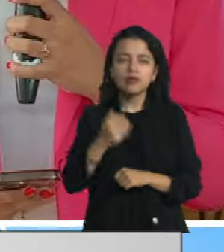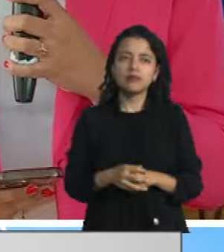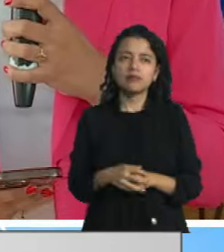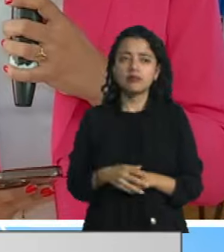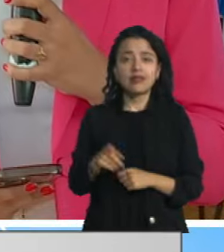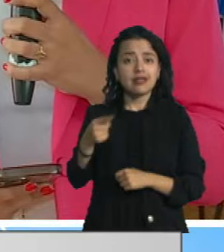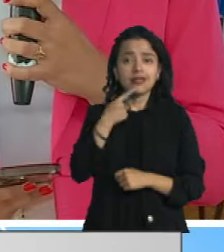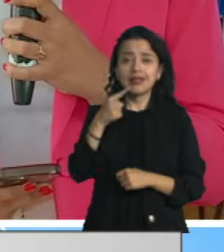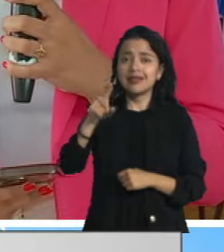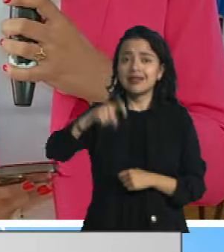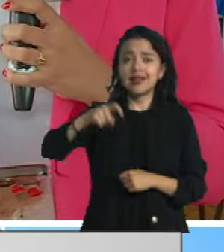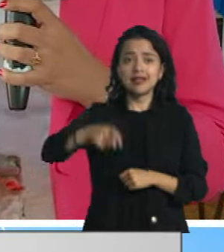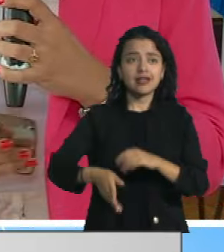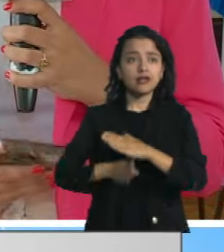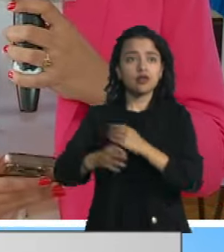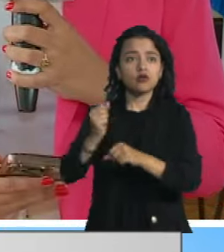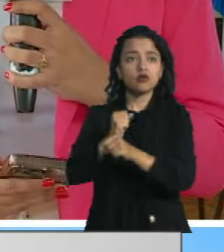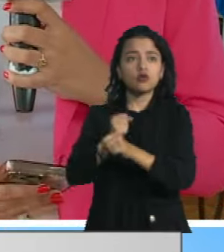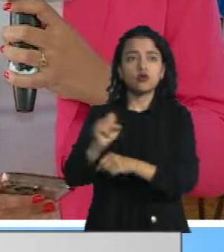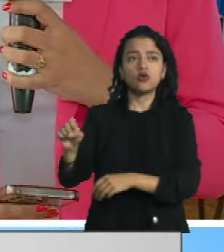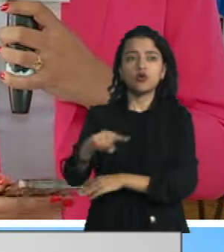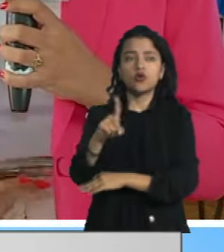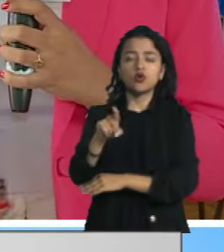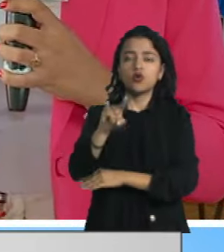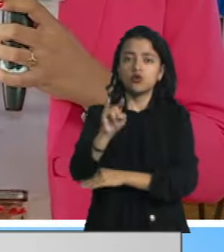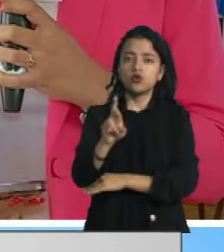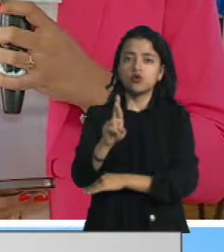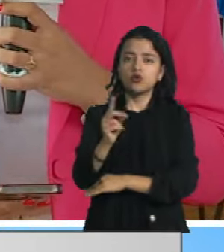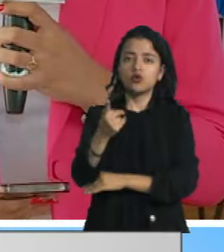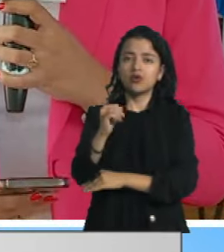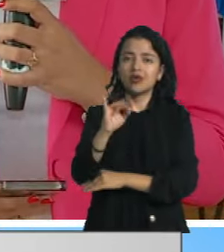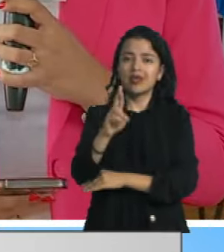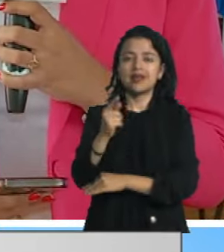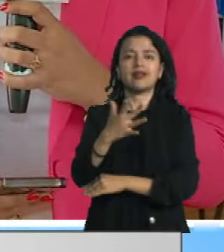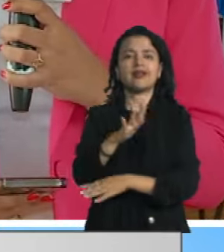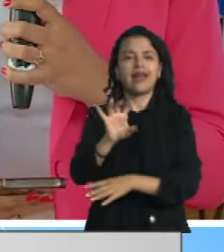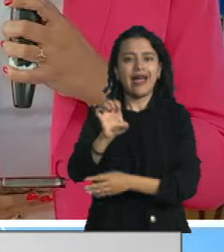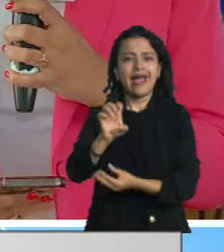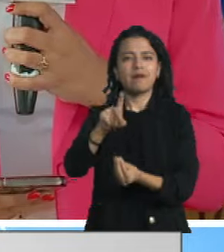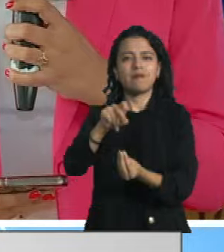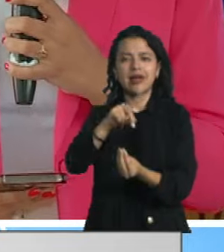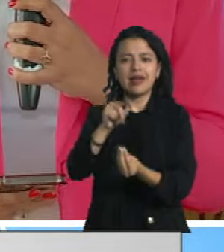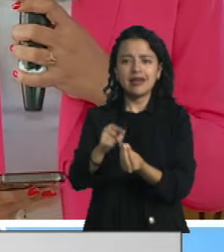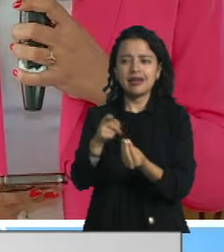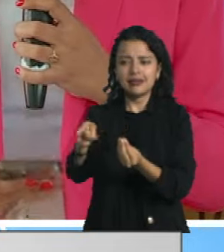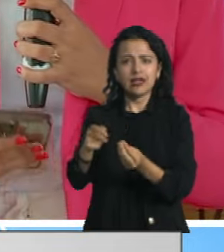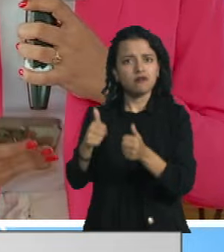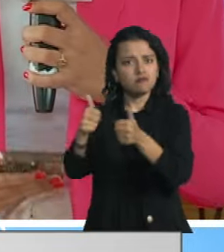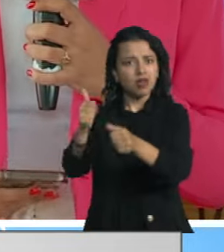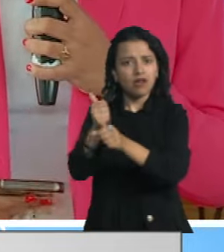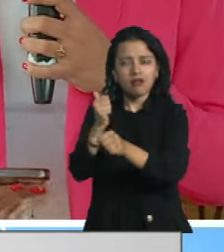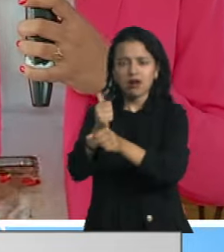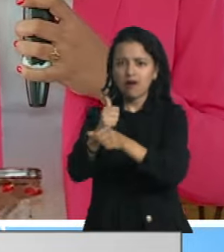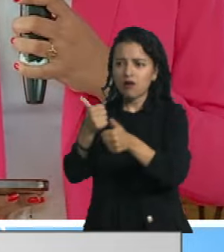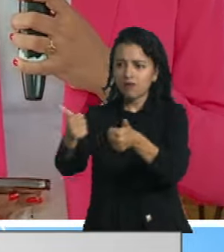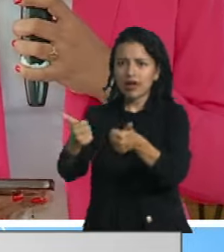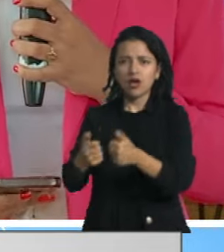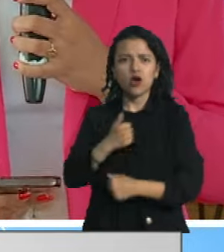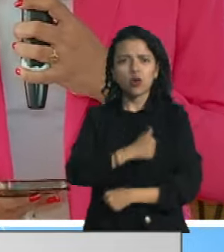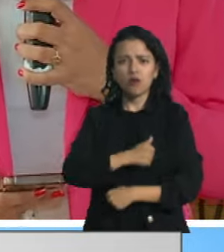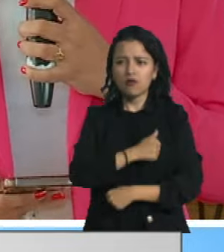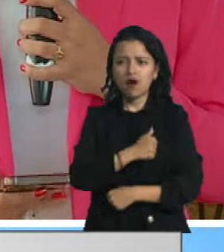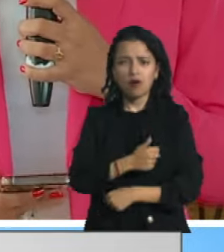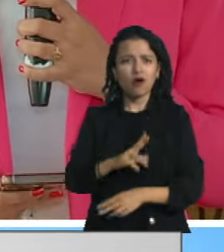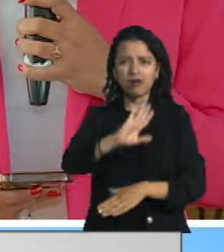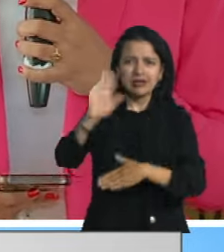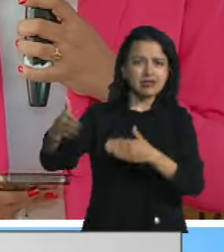la atención de la IPS Surgir, que según indican brinda un excelente servicio a los pacientes de la nueva EPS y pretende ser